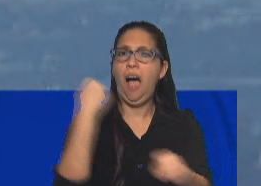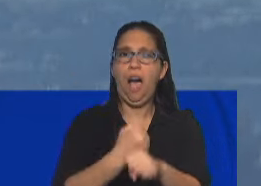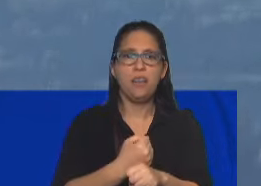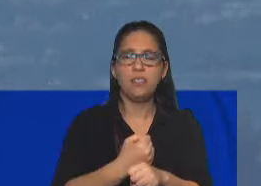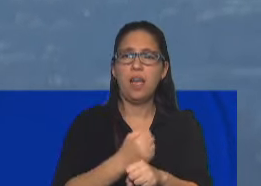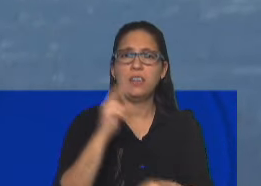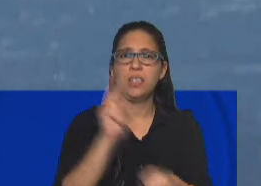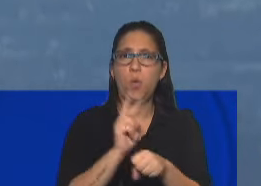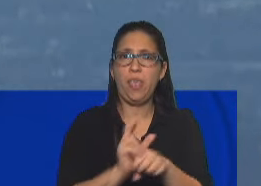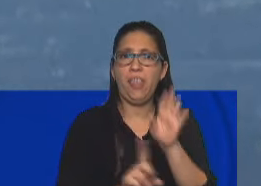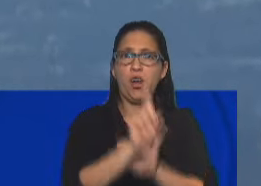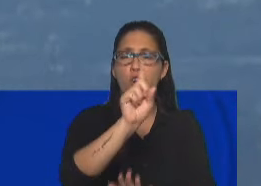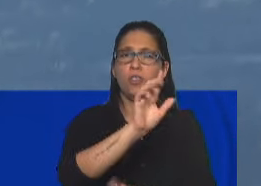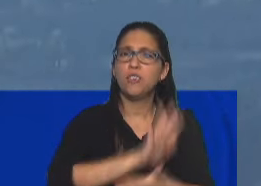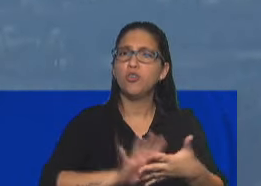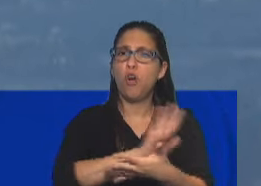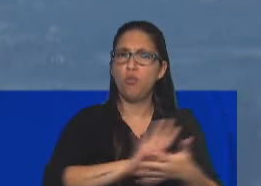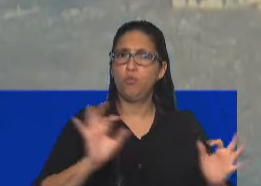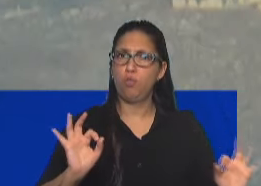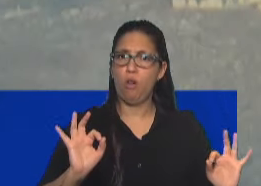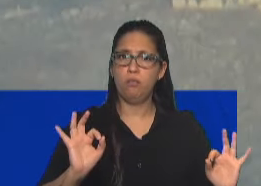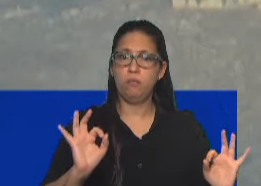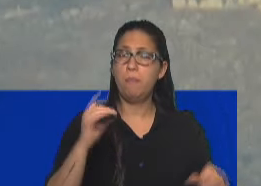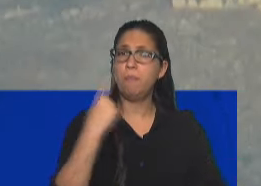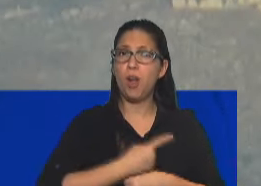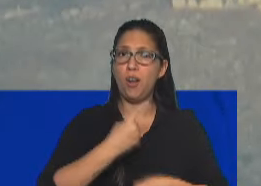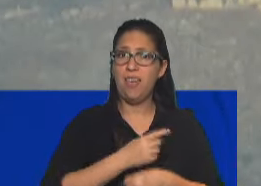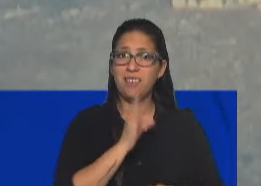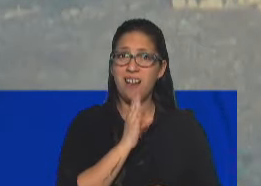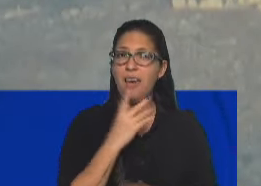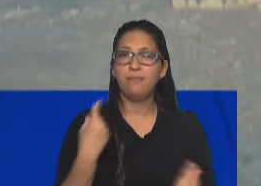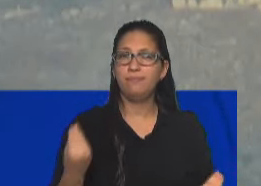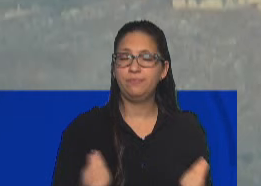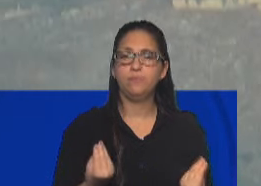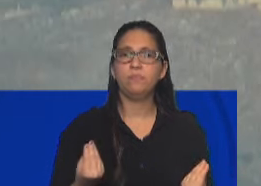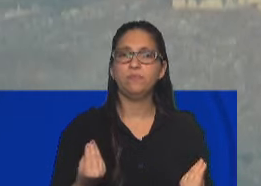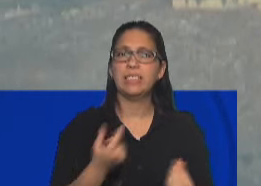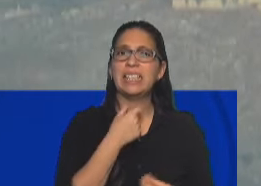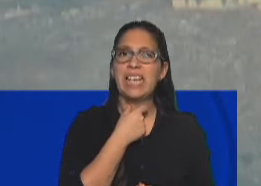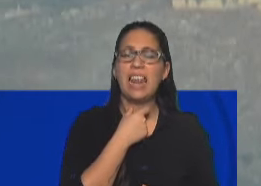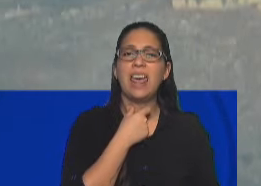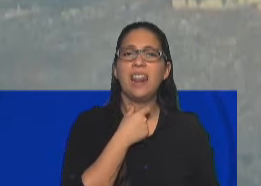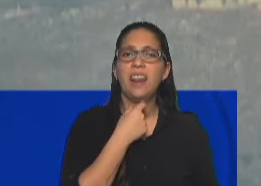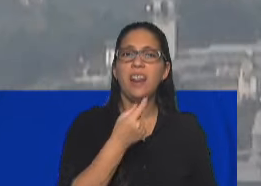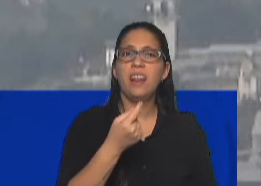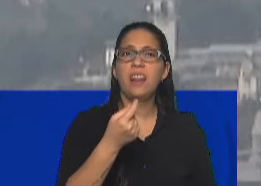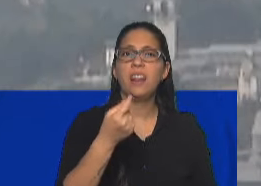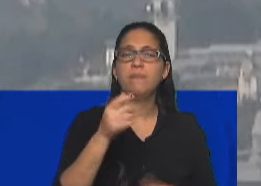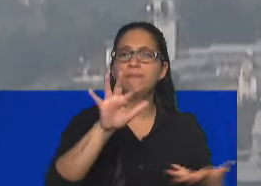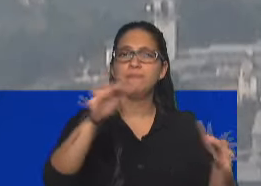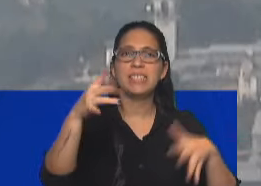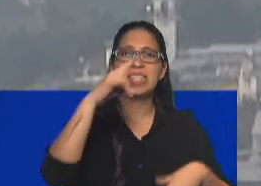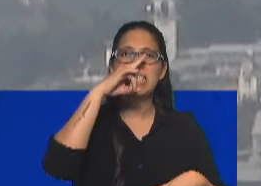de seguridad en el norte. Hay una prioridad que definió el gobierno israelí, que es la de poder restituir a sus hogares a los